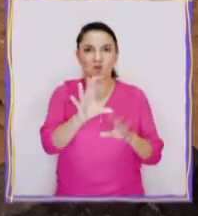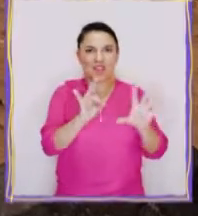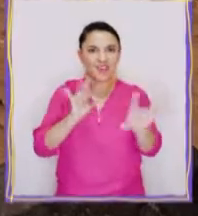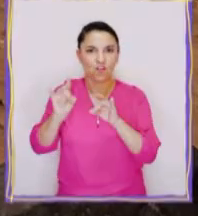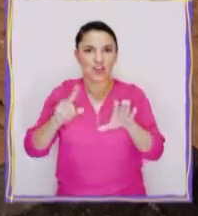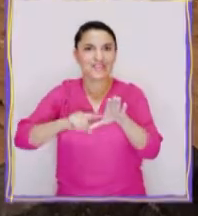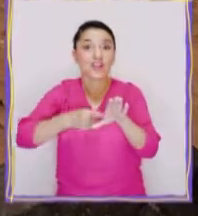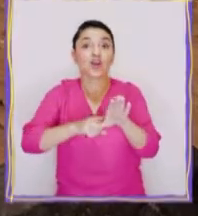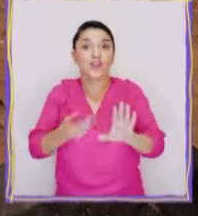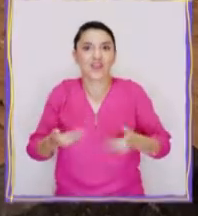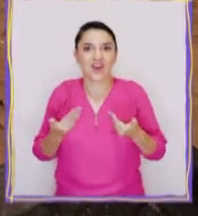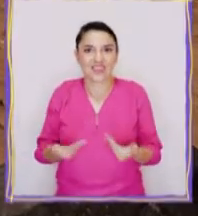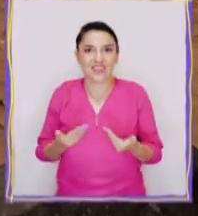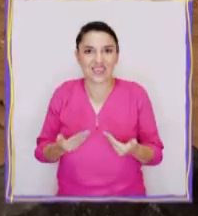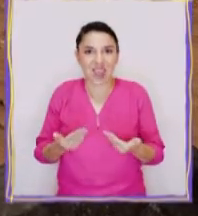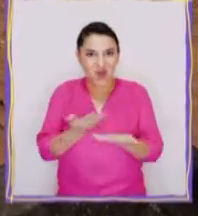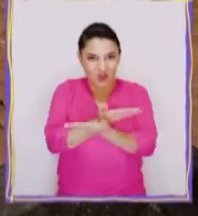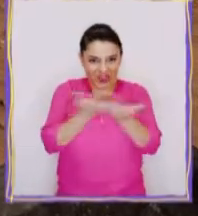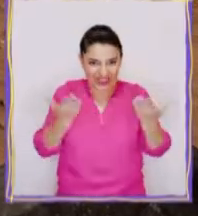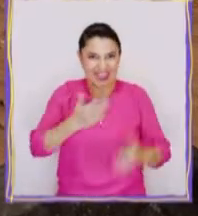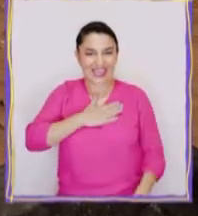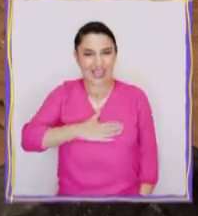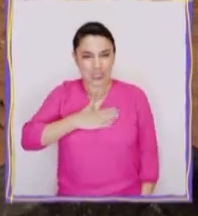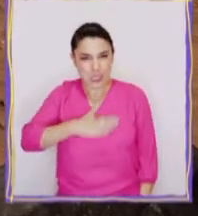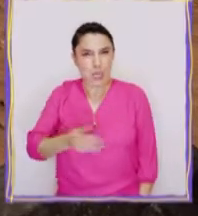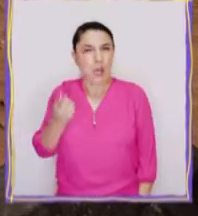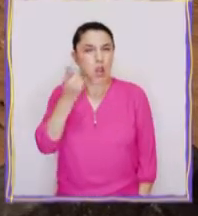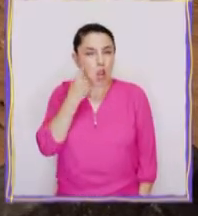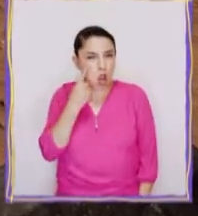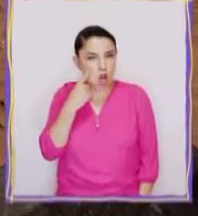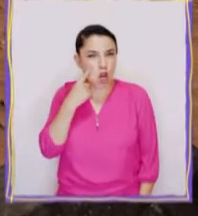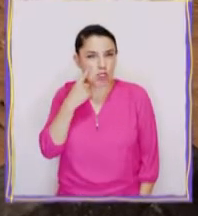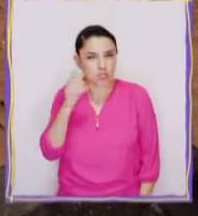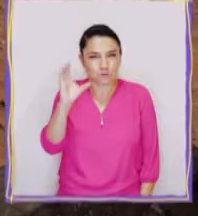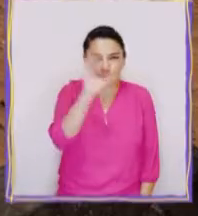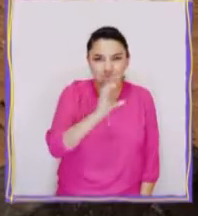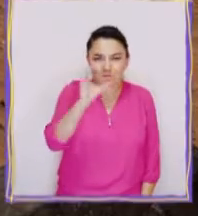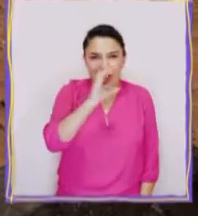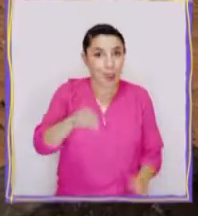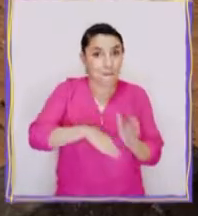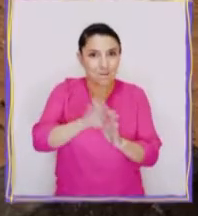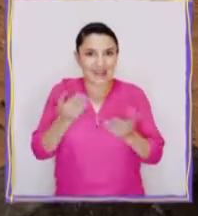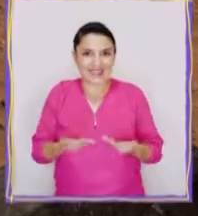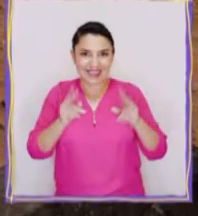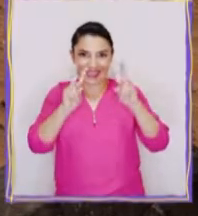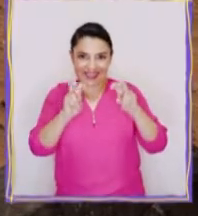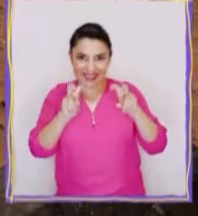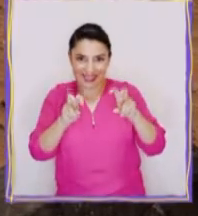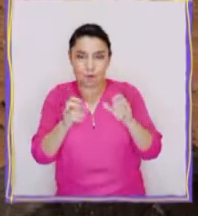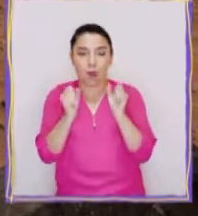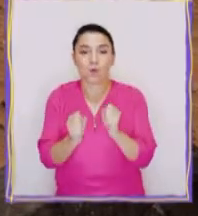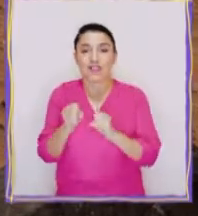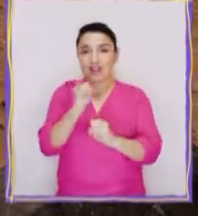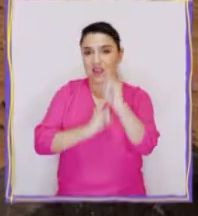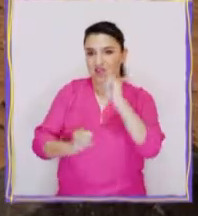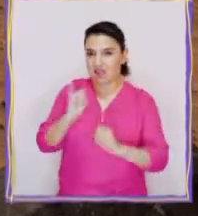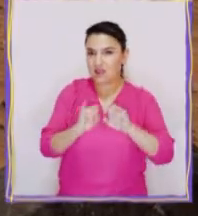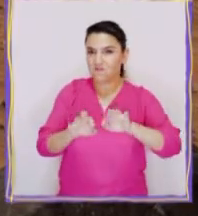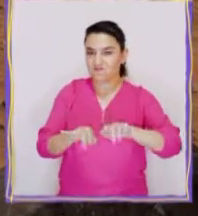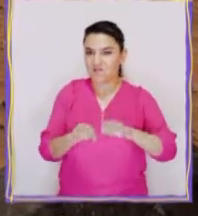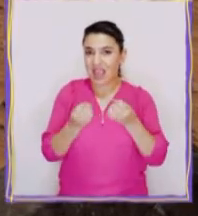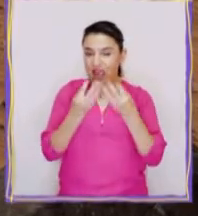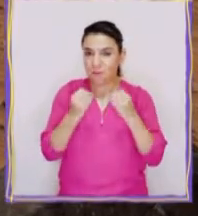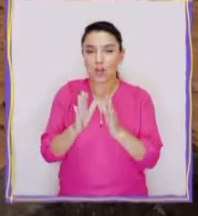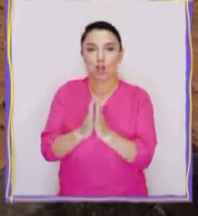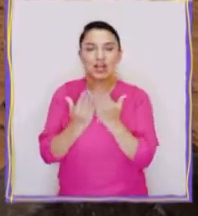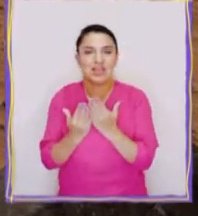la tecnología que tenemos disponible? Si ustedes quieren explorar y descubrir más sobre este tema, pueden revisar el portal